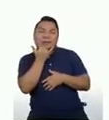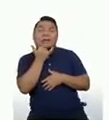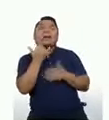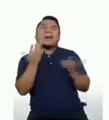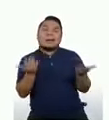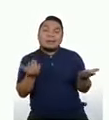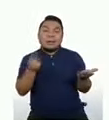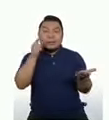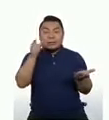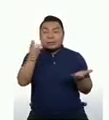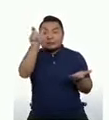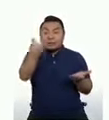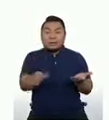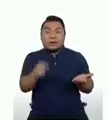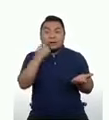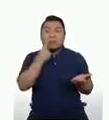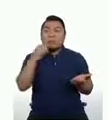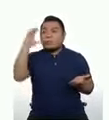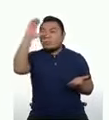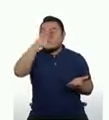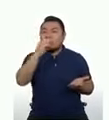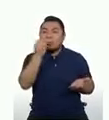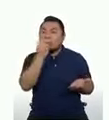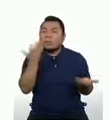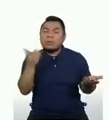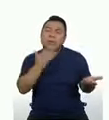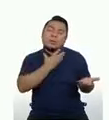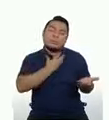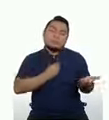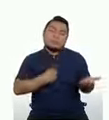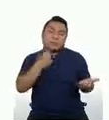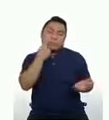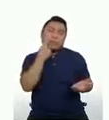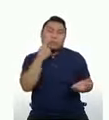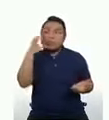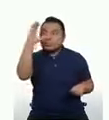pasa es que no encuentran comida y el hombre está muy triste.